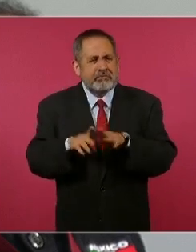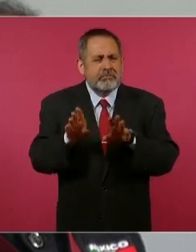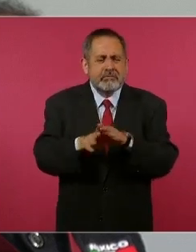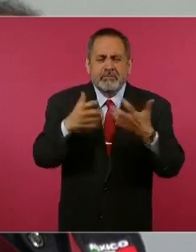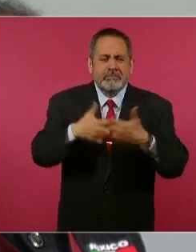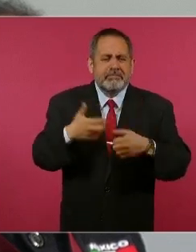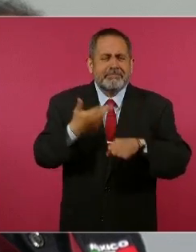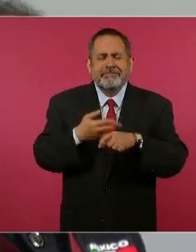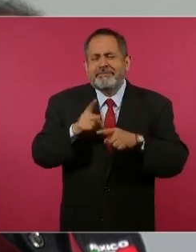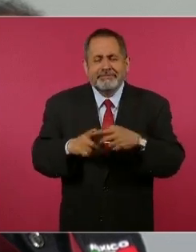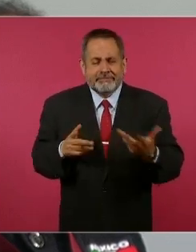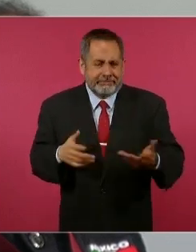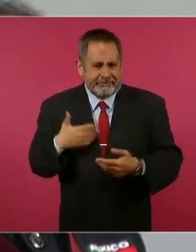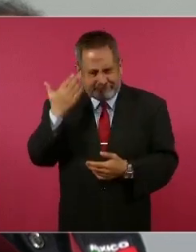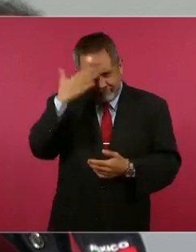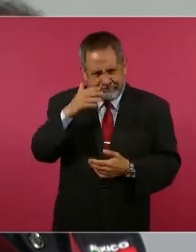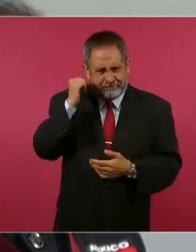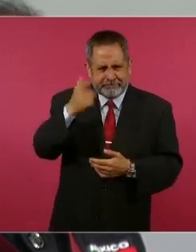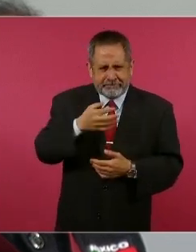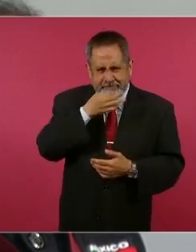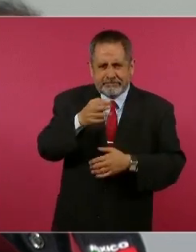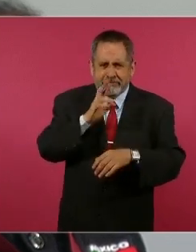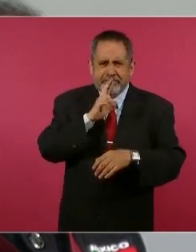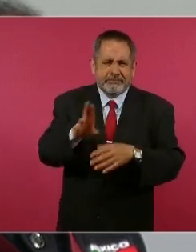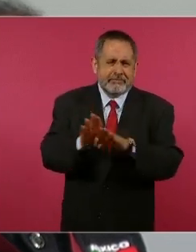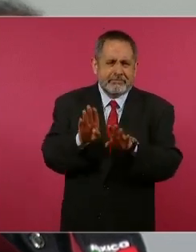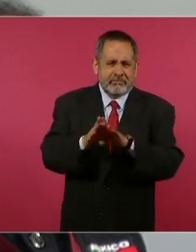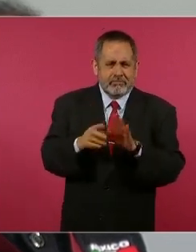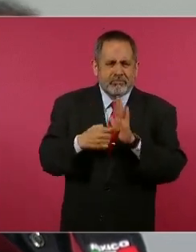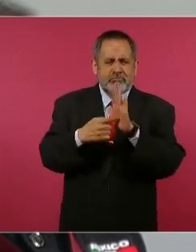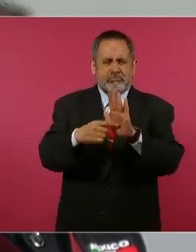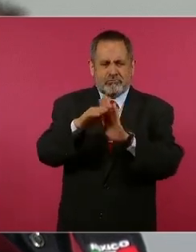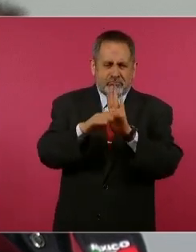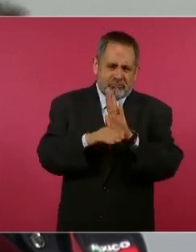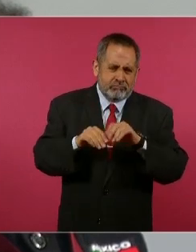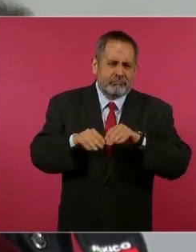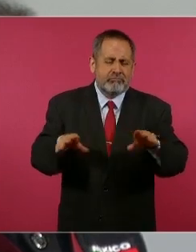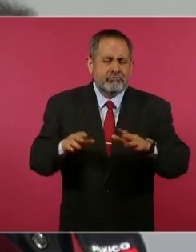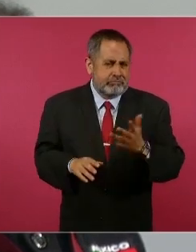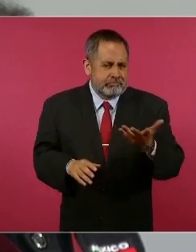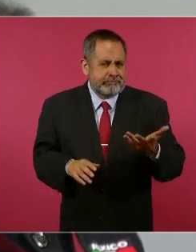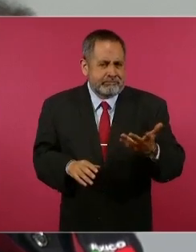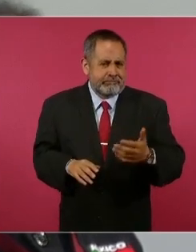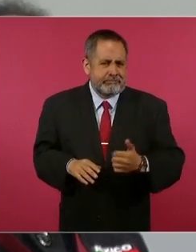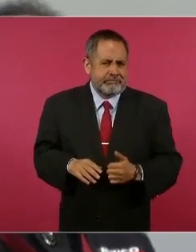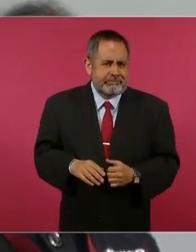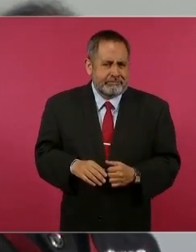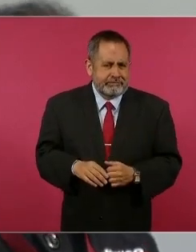empresas pertenecen, y sí saber si habría alguna posibilidad de que se presentara este reporte,